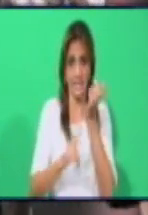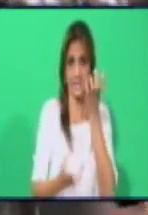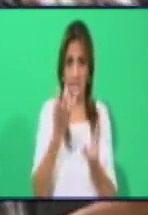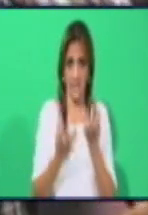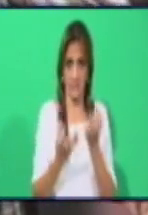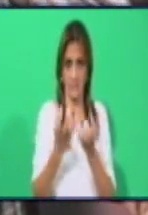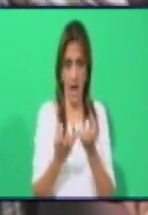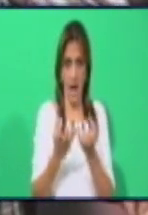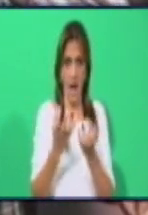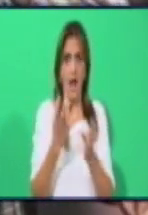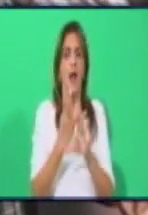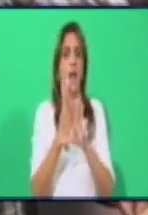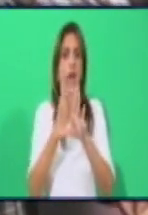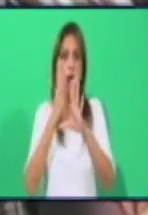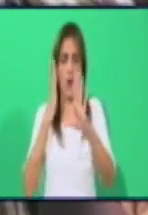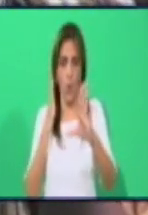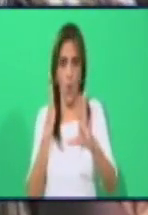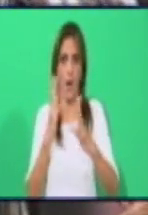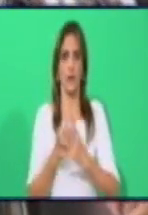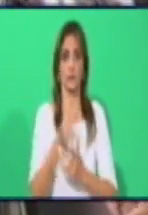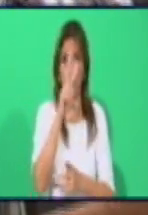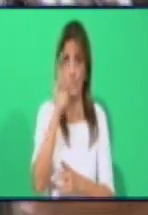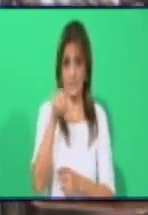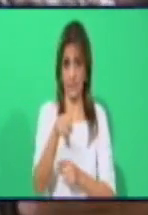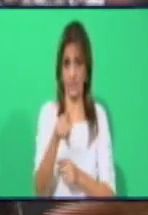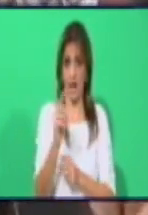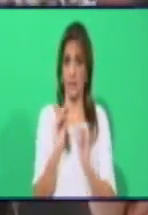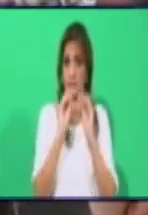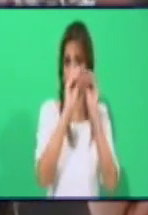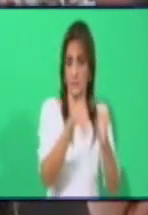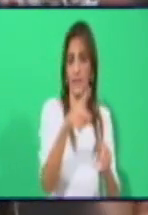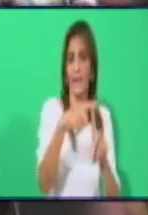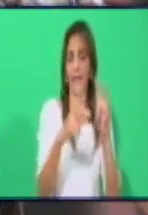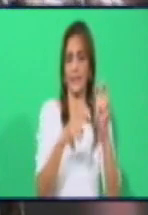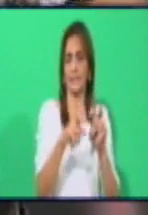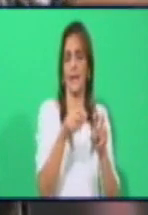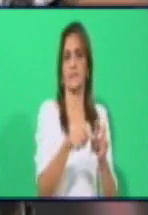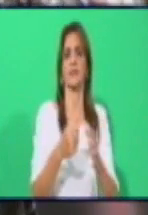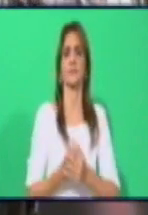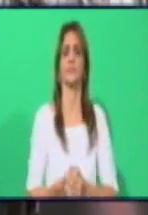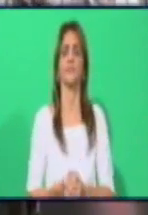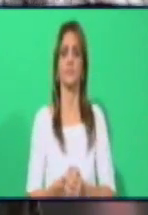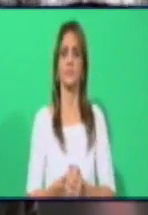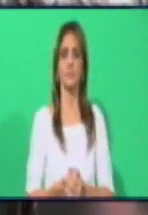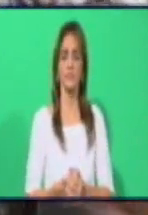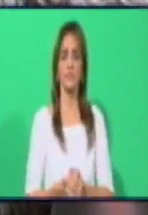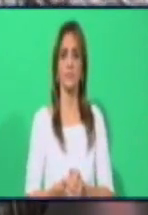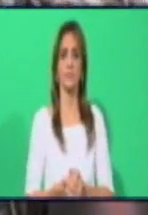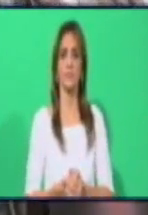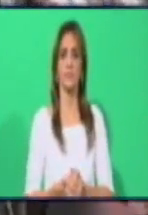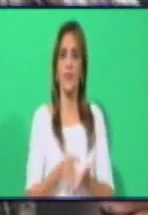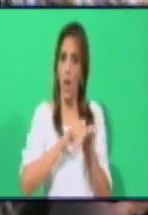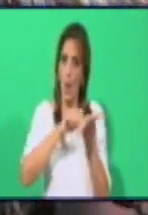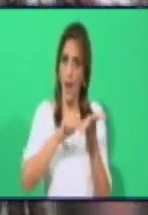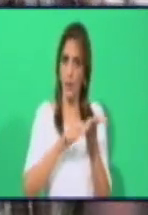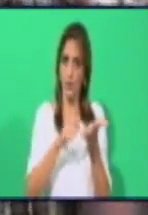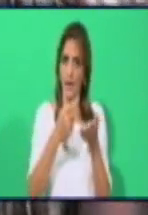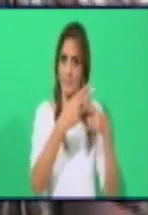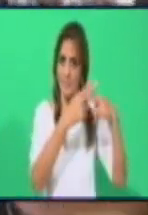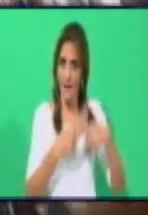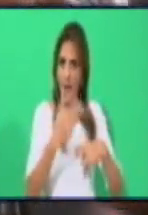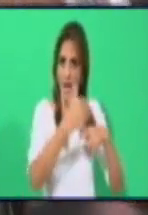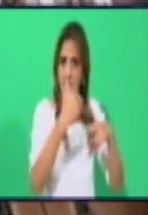cola, porque el pedido ahí se hace, a partir, usted se le rompe el fogón, va allí, no tiene problema la resistencia, lo anotan y por ahí se